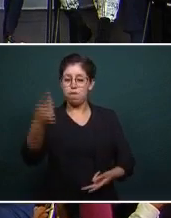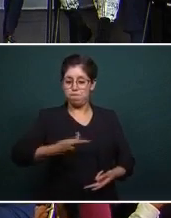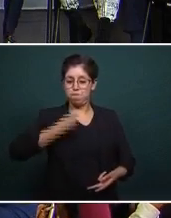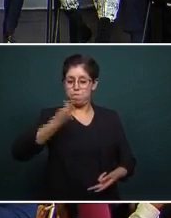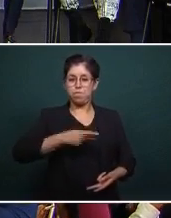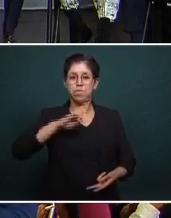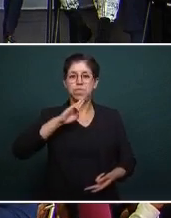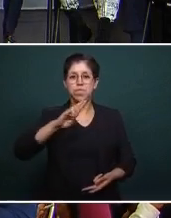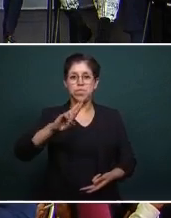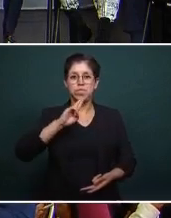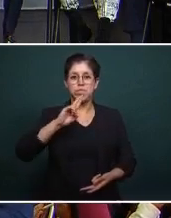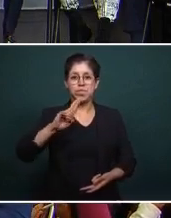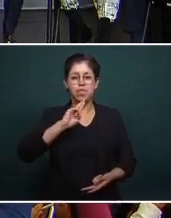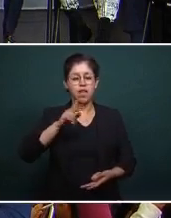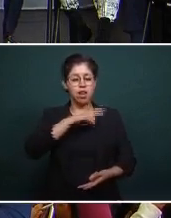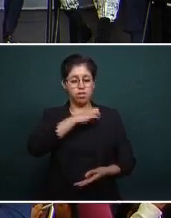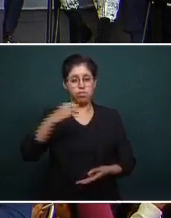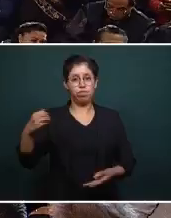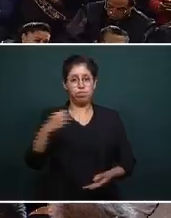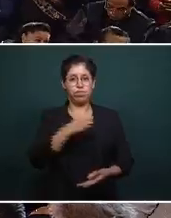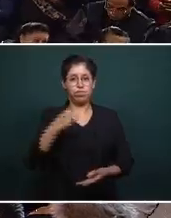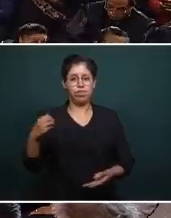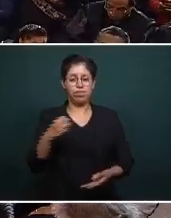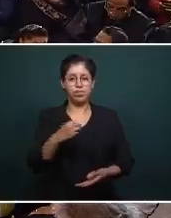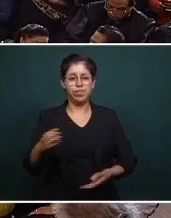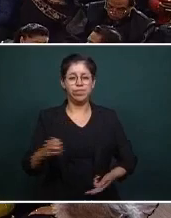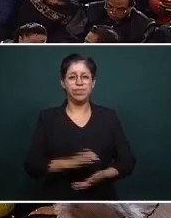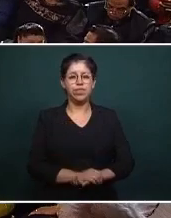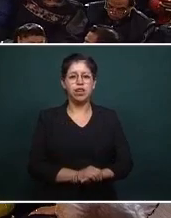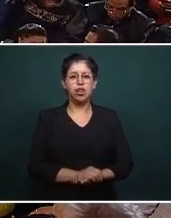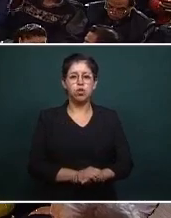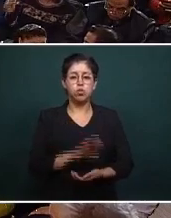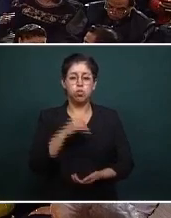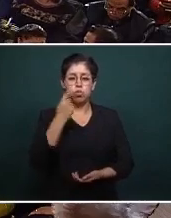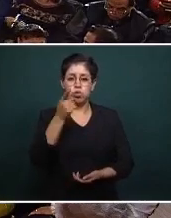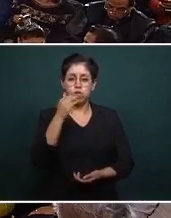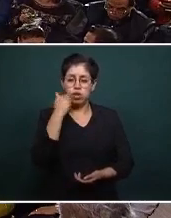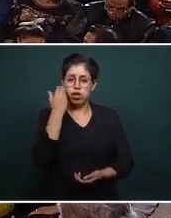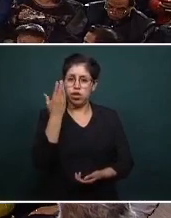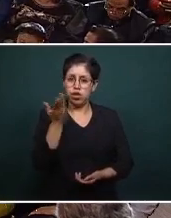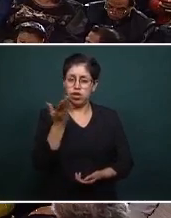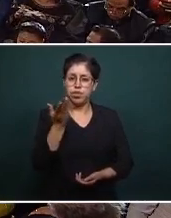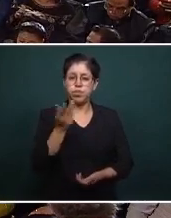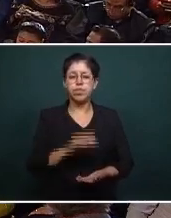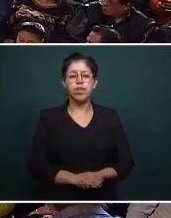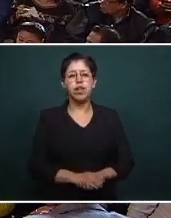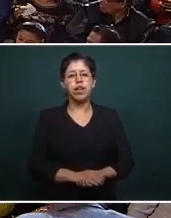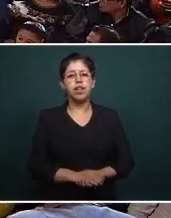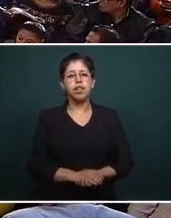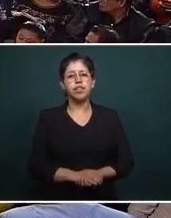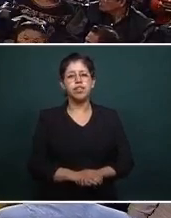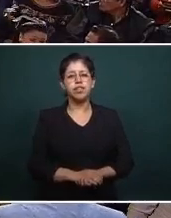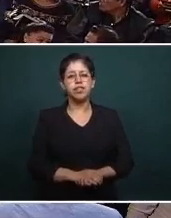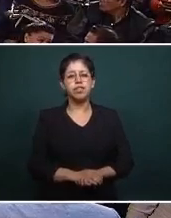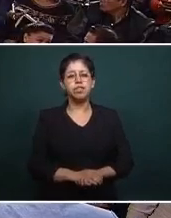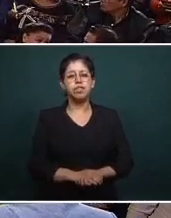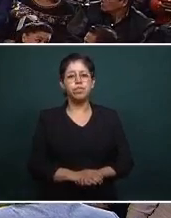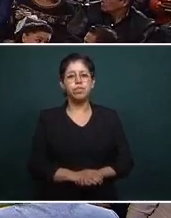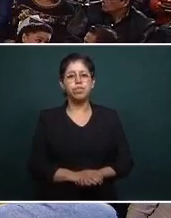nos organizamos. También la propuesta es que sea